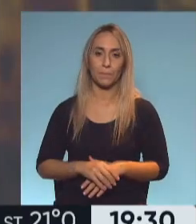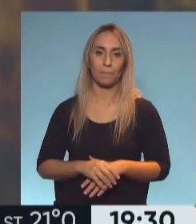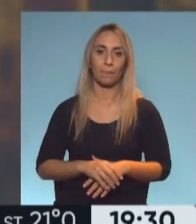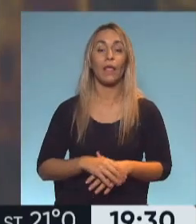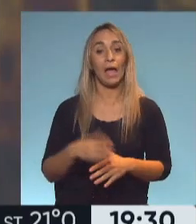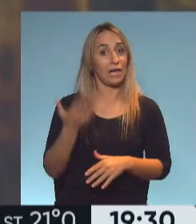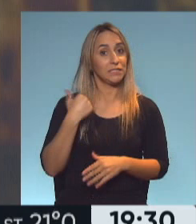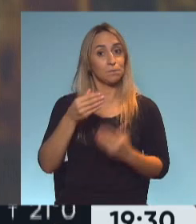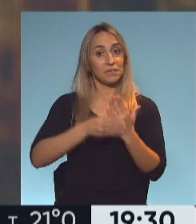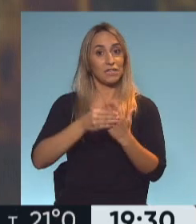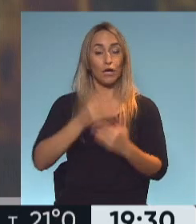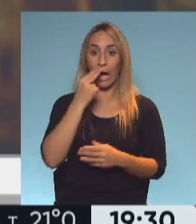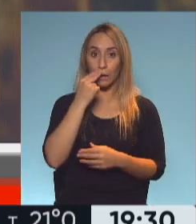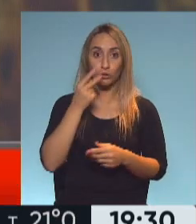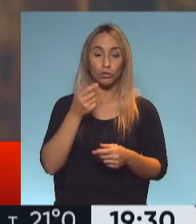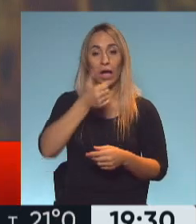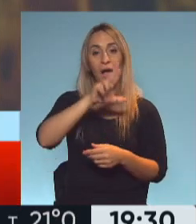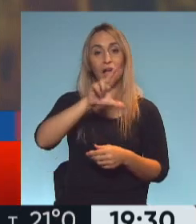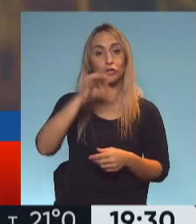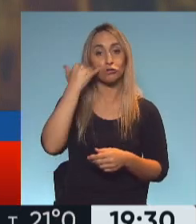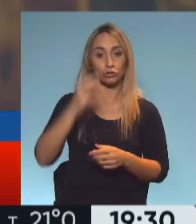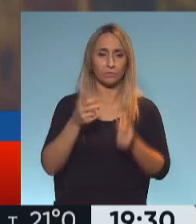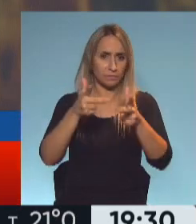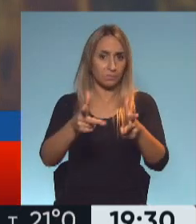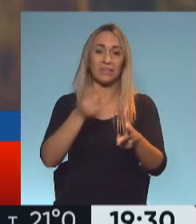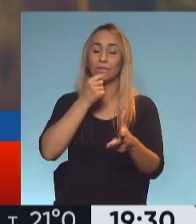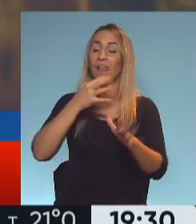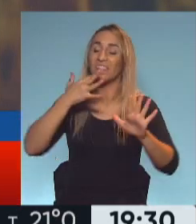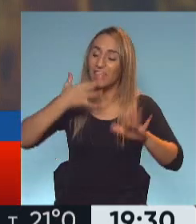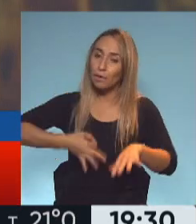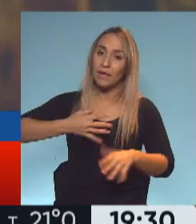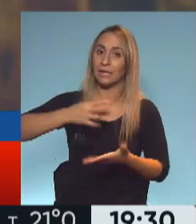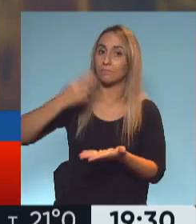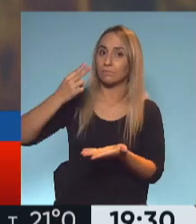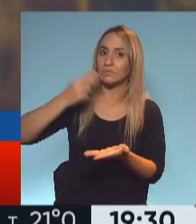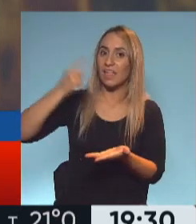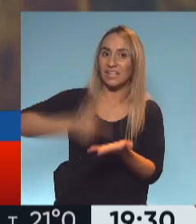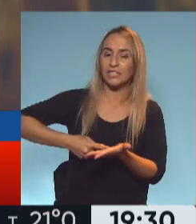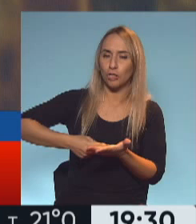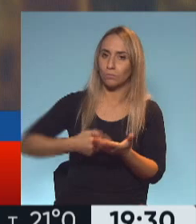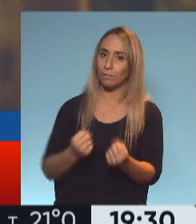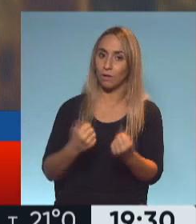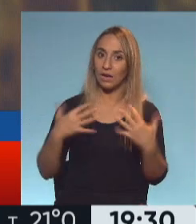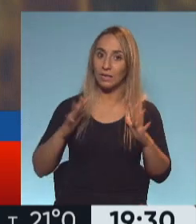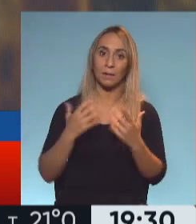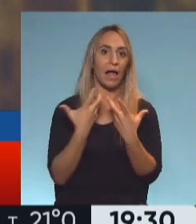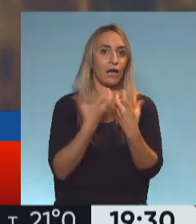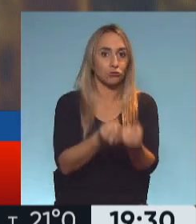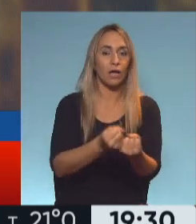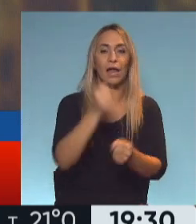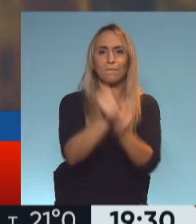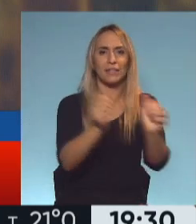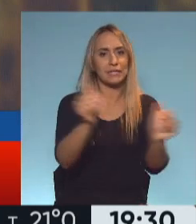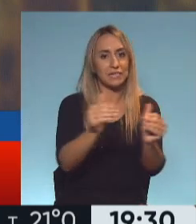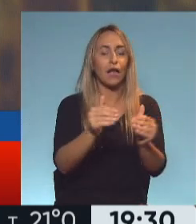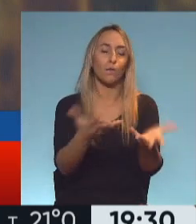Daniel Arroyo decía que en caso de que haya que tomar medidas extremas en cuanto a asistencia estatal, ya sea para las personas o para las pymes, bueno, se va nuevamente a evaluar qué es